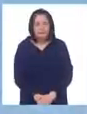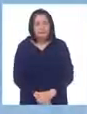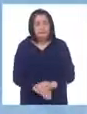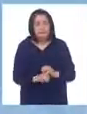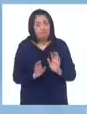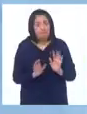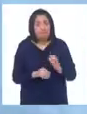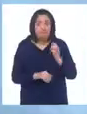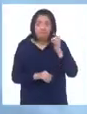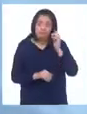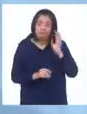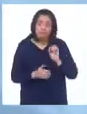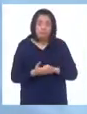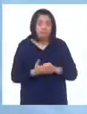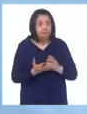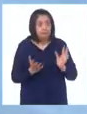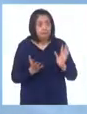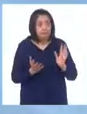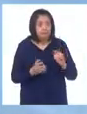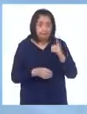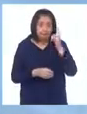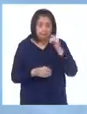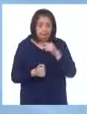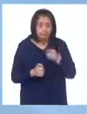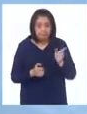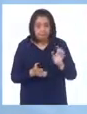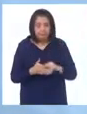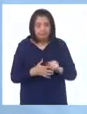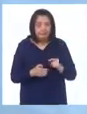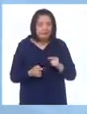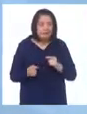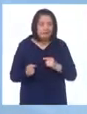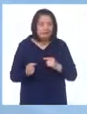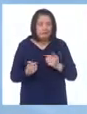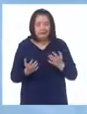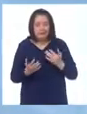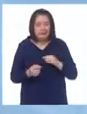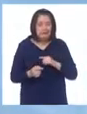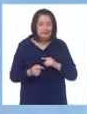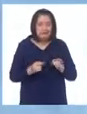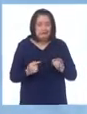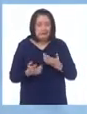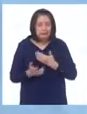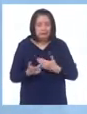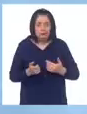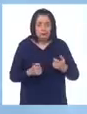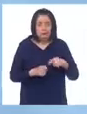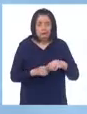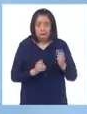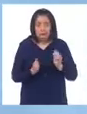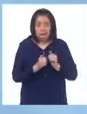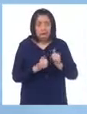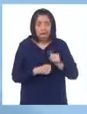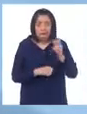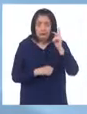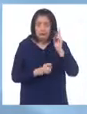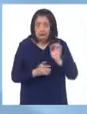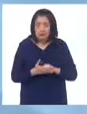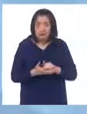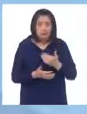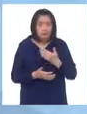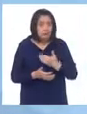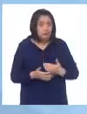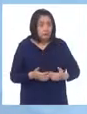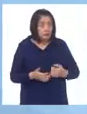Bueno, si ya les parecía bastante para la escena política ese tipo de indirectas entre el jefe de Estado y la candidata Fujimori, el